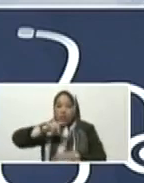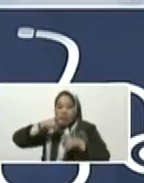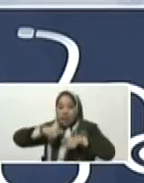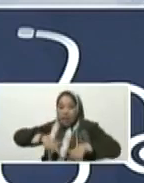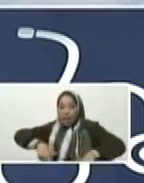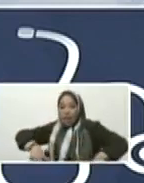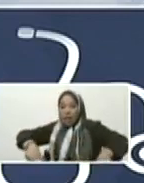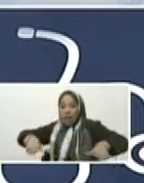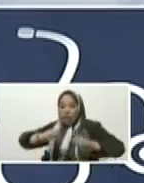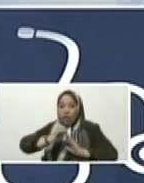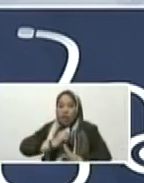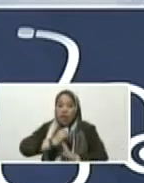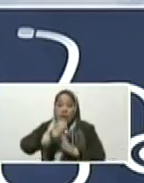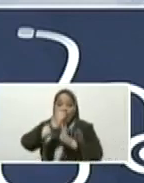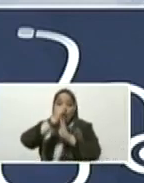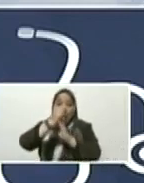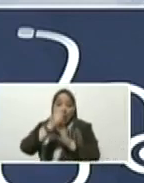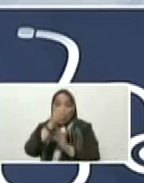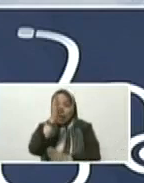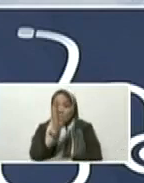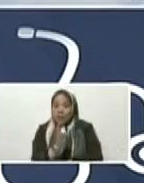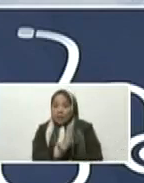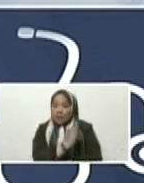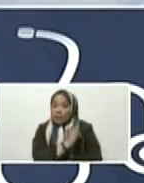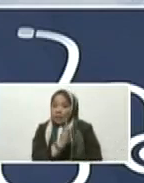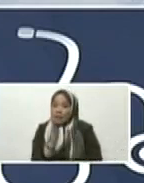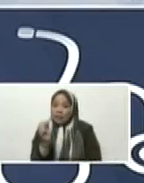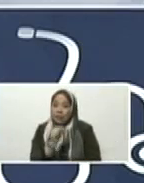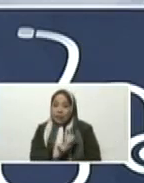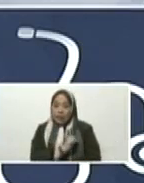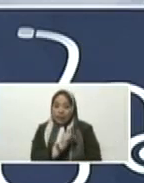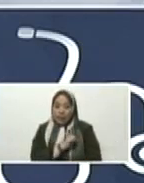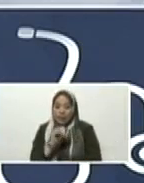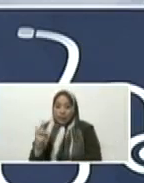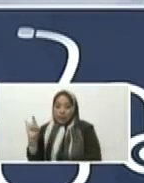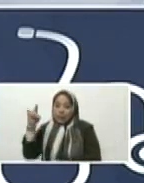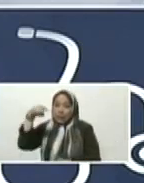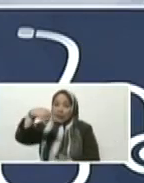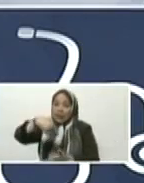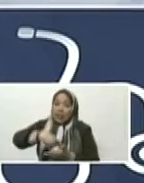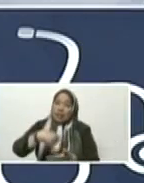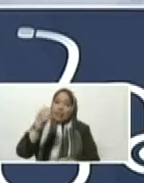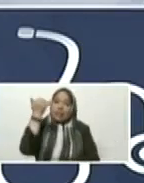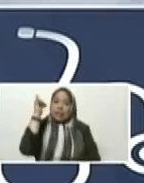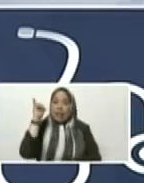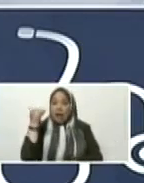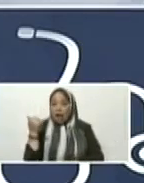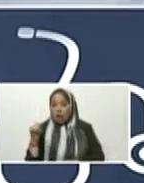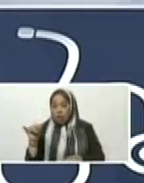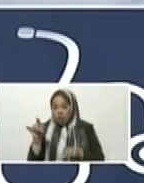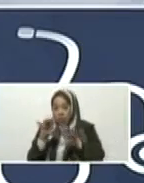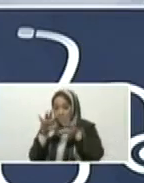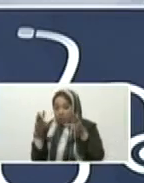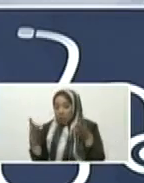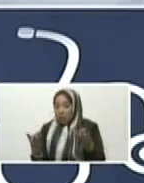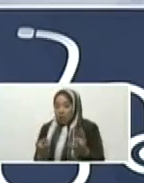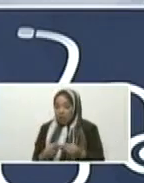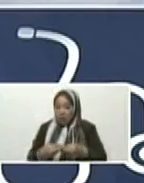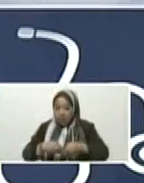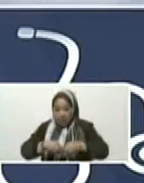heroica, sagrada. La tierra de Carabobo, la tierra de Yaracuy, la tierra de los